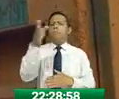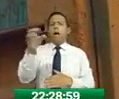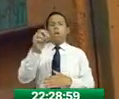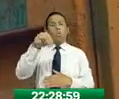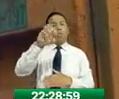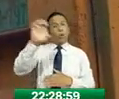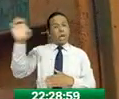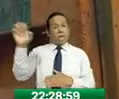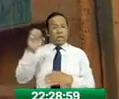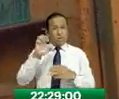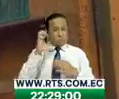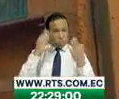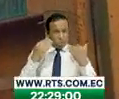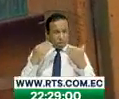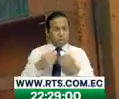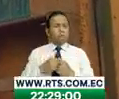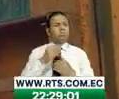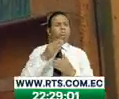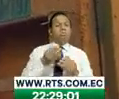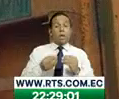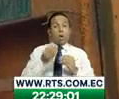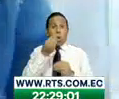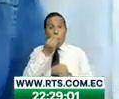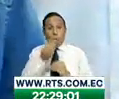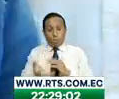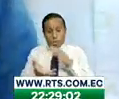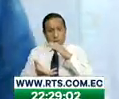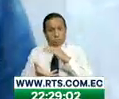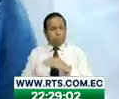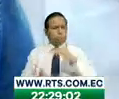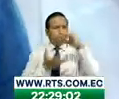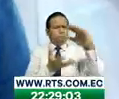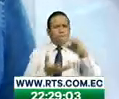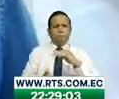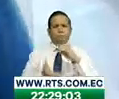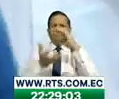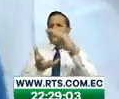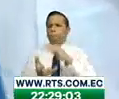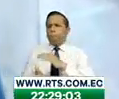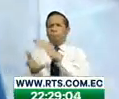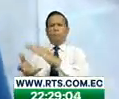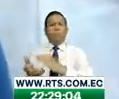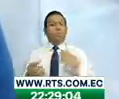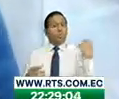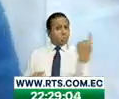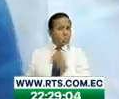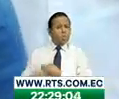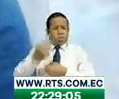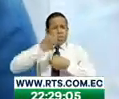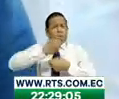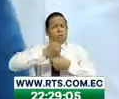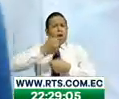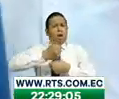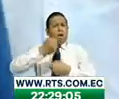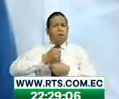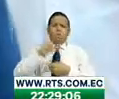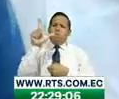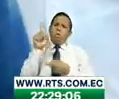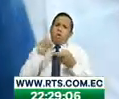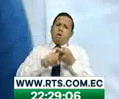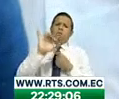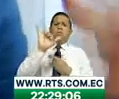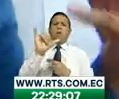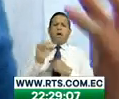la entrega de los kits alimenticios. Como todos los días, esto se hace de lunes a sábado, desde las parroquias rurales y